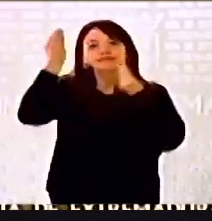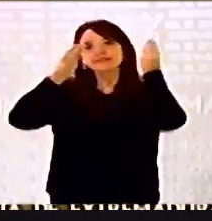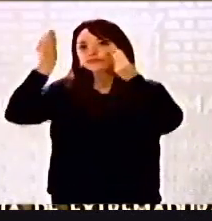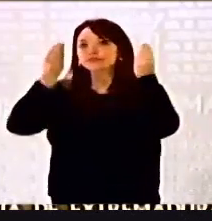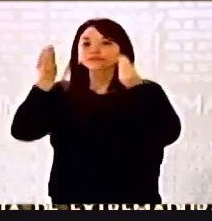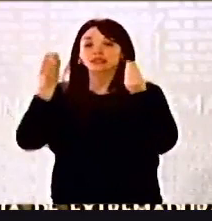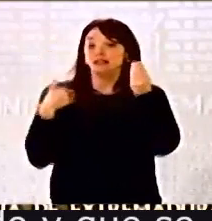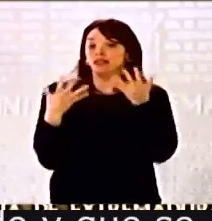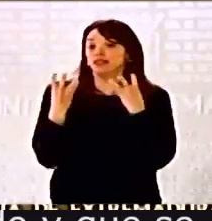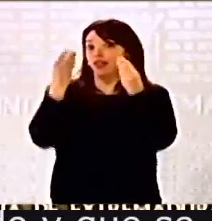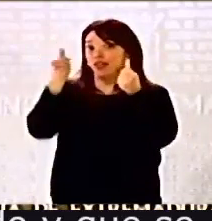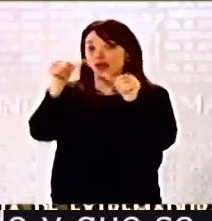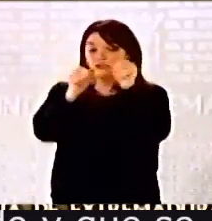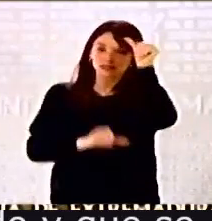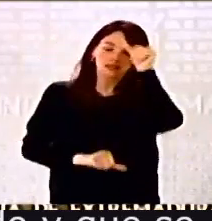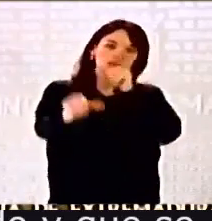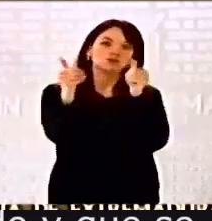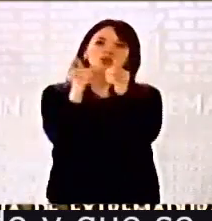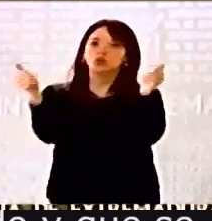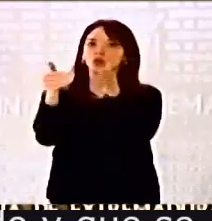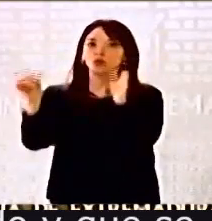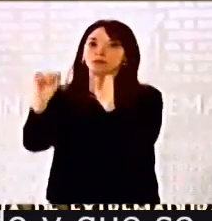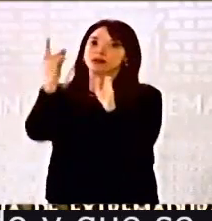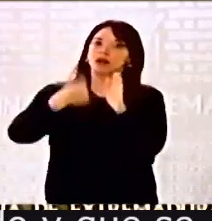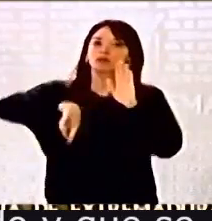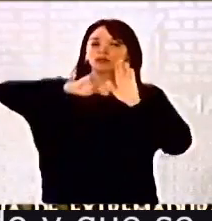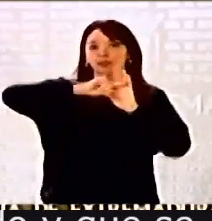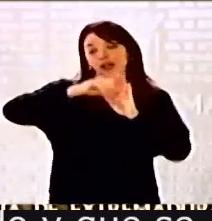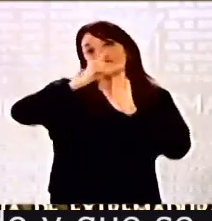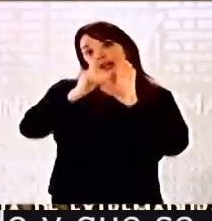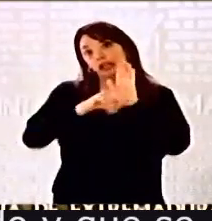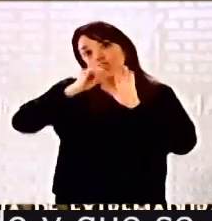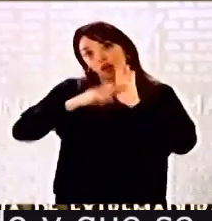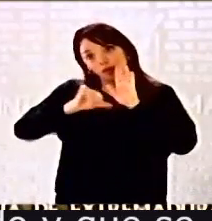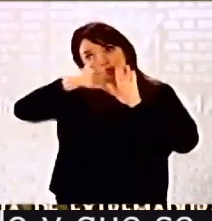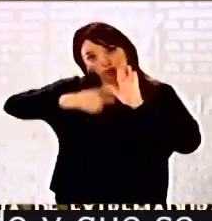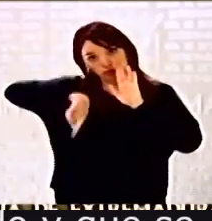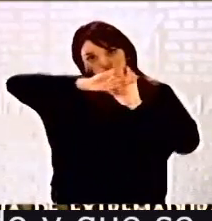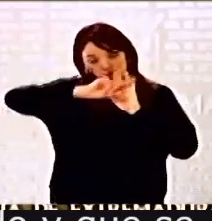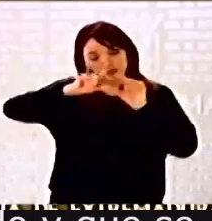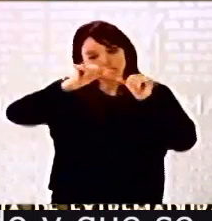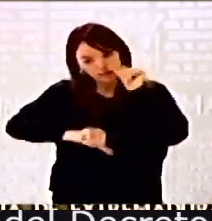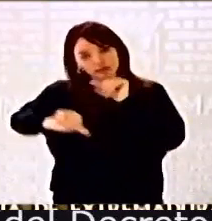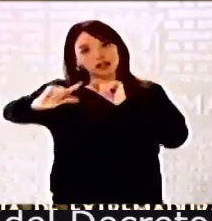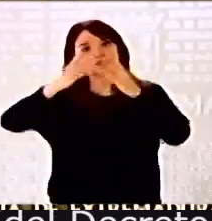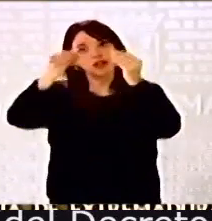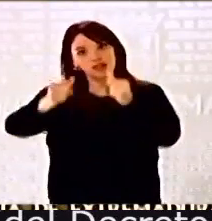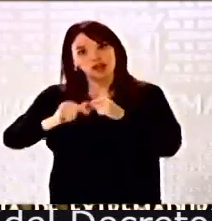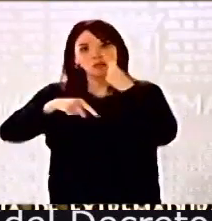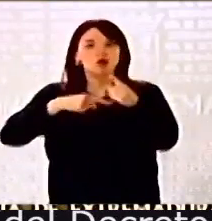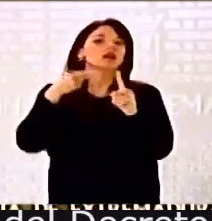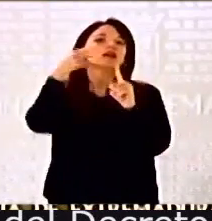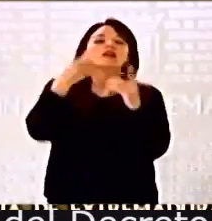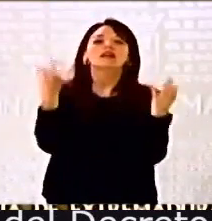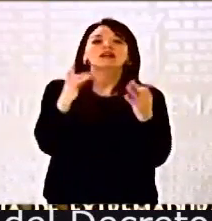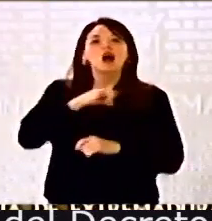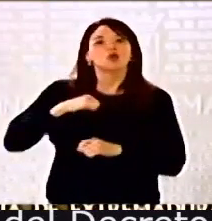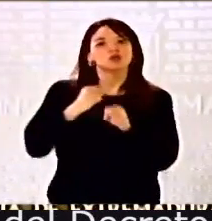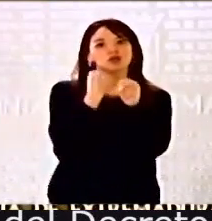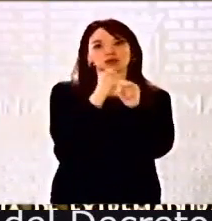de 10 días contados a la publicación del decreto ley están dirigidas al mantenimiento del empleo autónomo, tanto de